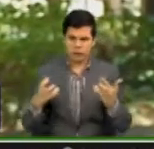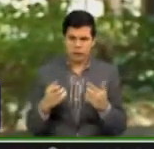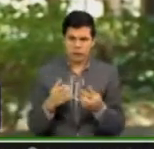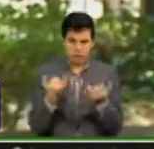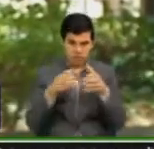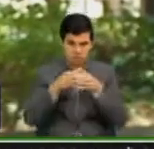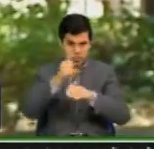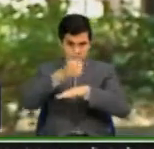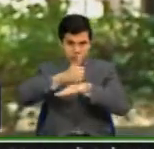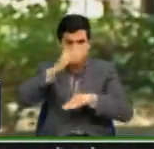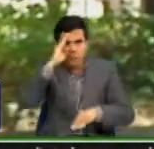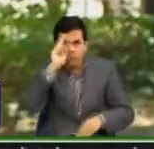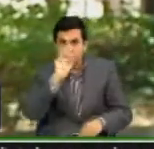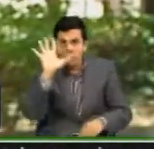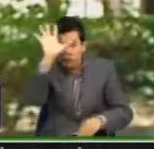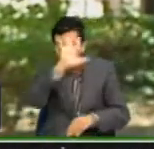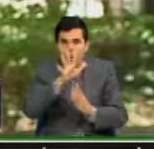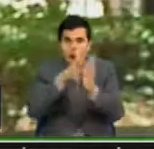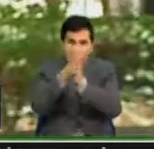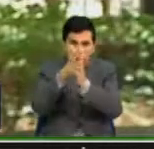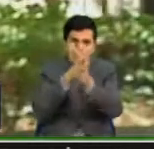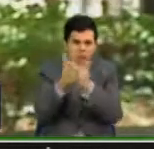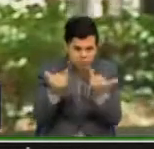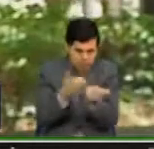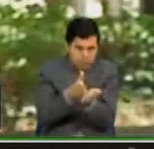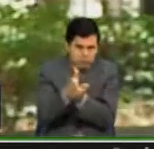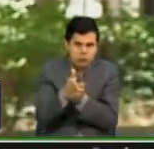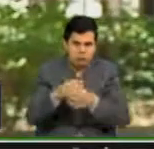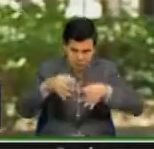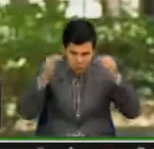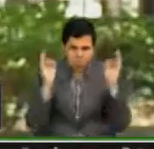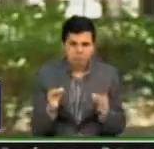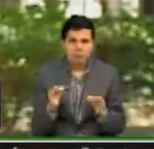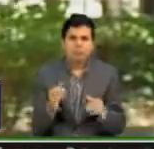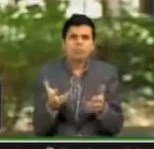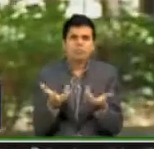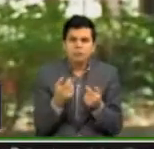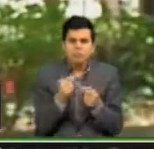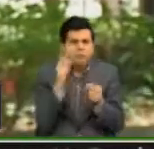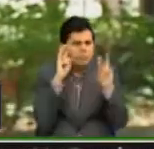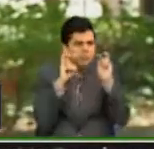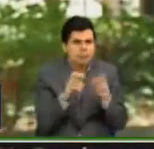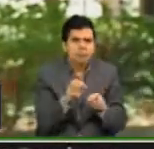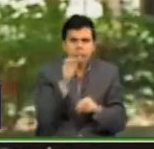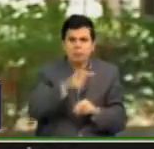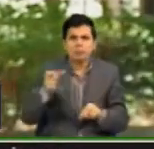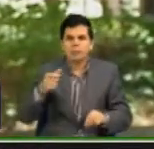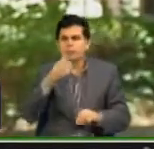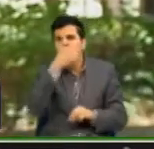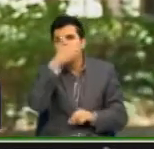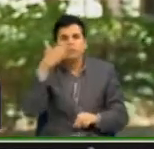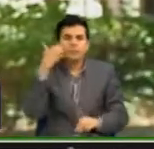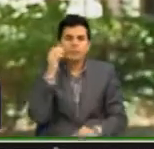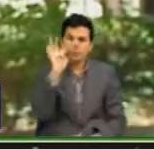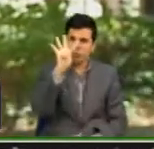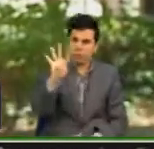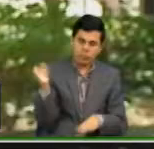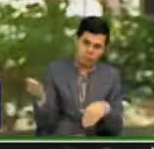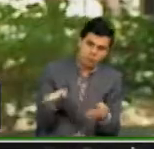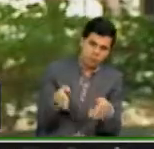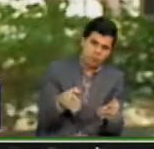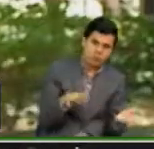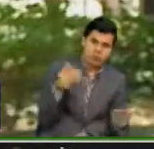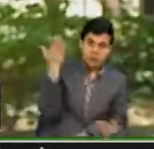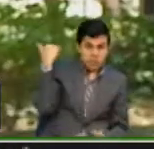director de la policía nacional señaló que continuarán que hasta el momento se tiene pues como información de cuatro aunque riveros muertos que se fueran las